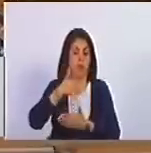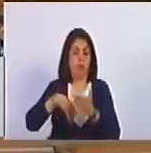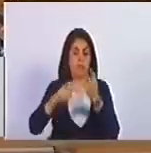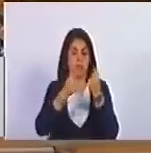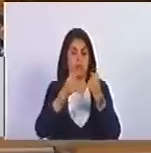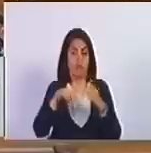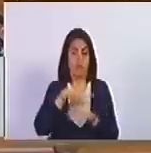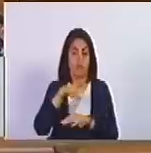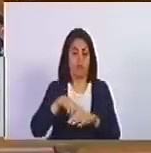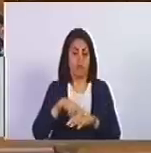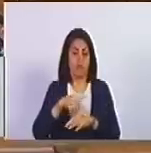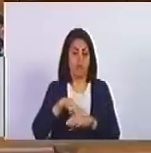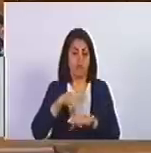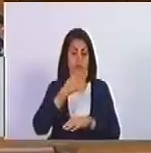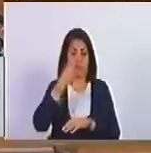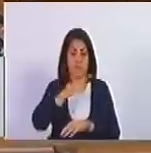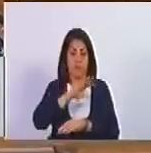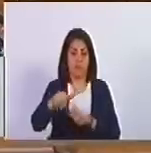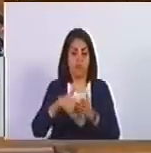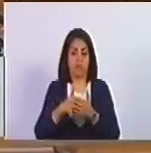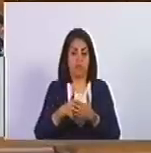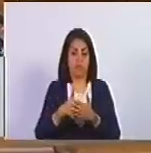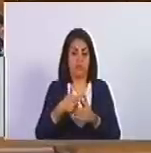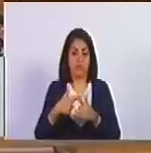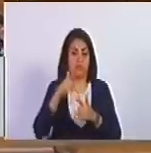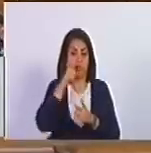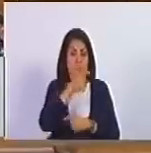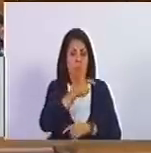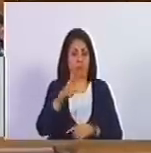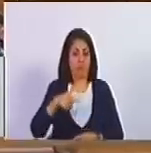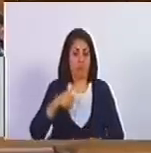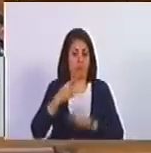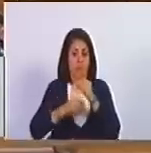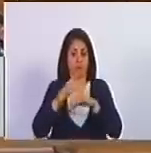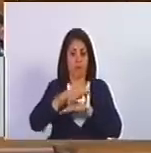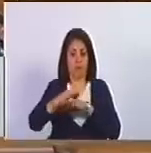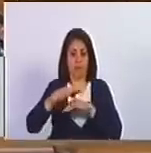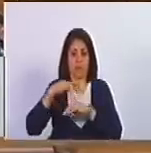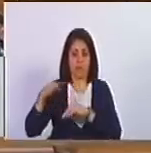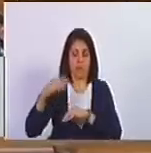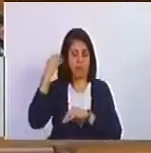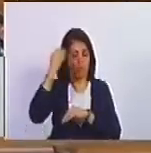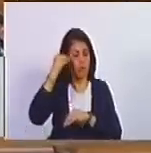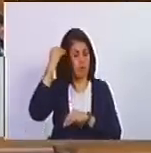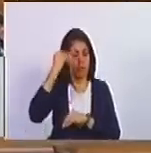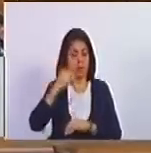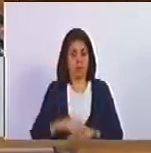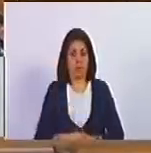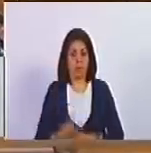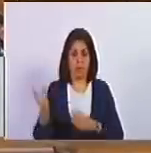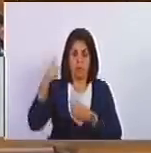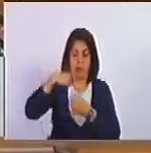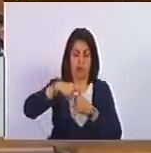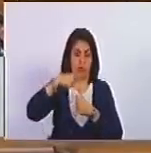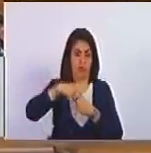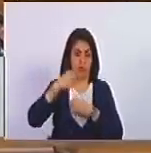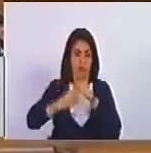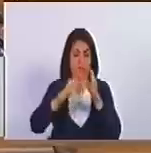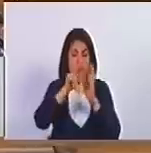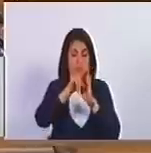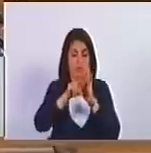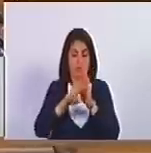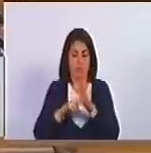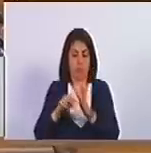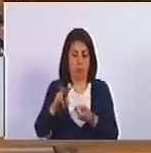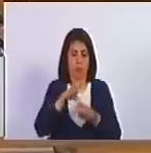economía nacional y la garantía de los derechos de la población, los municipios considerarán incorporar en sus ordenanzas sobre